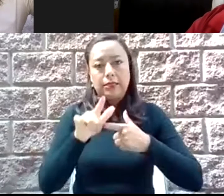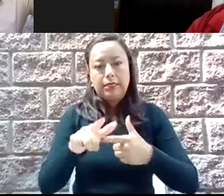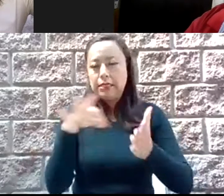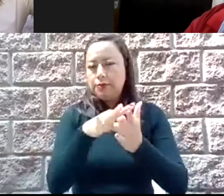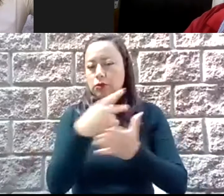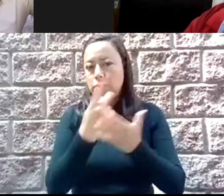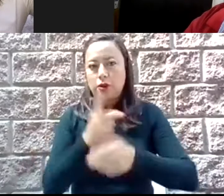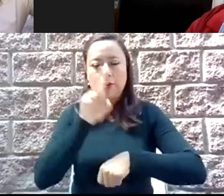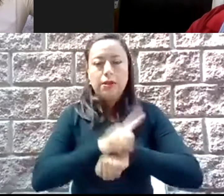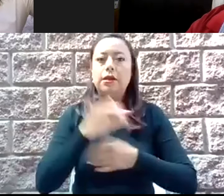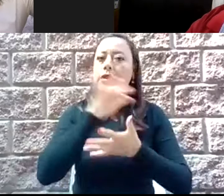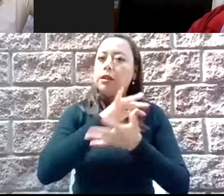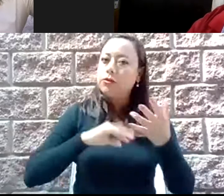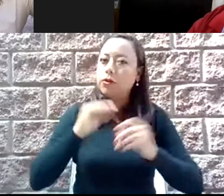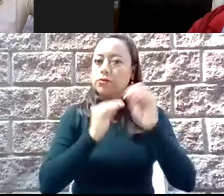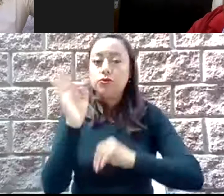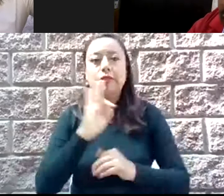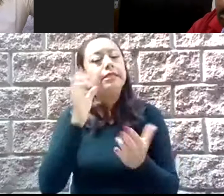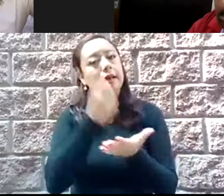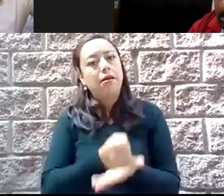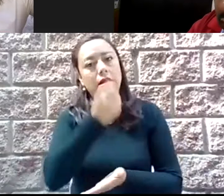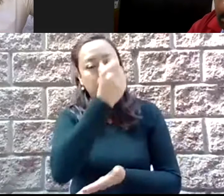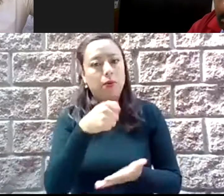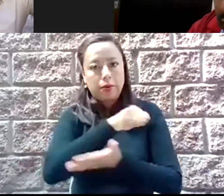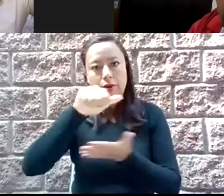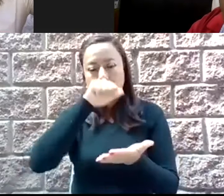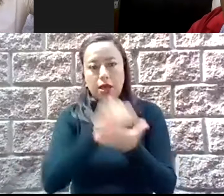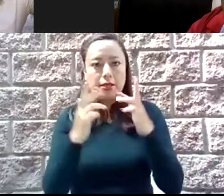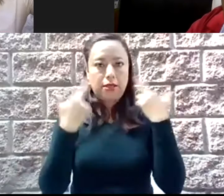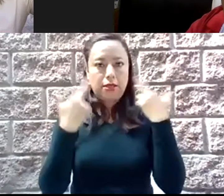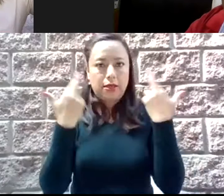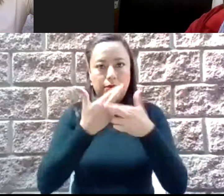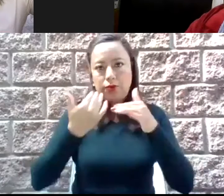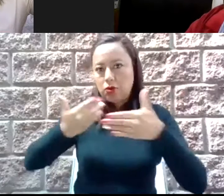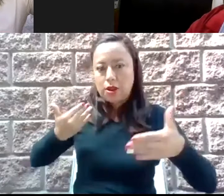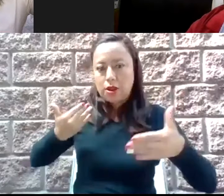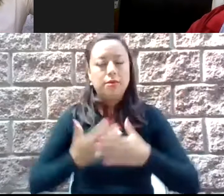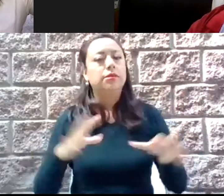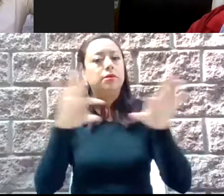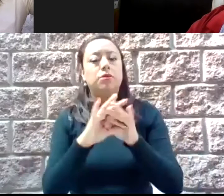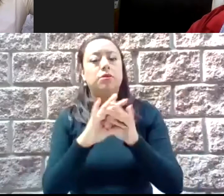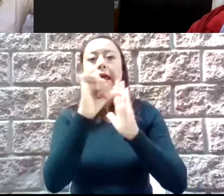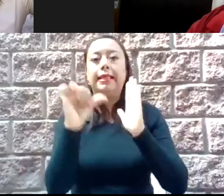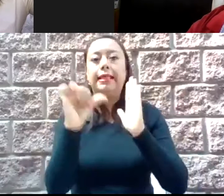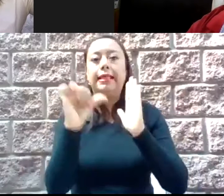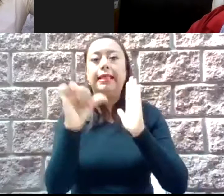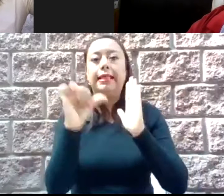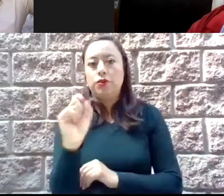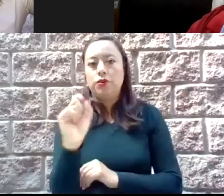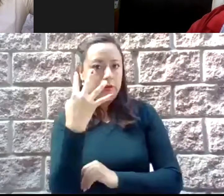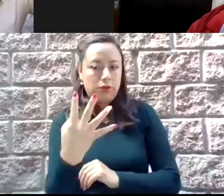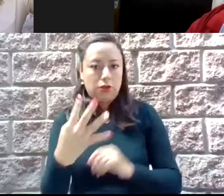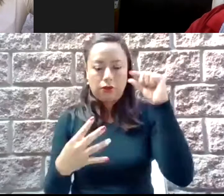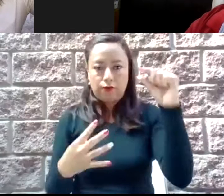es la lectura, discusión y en su caso aprobación del acta de la sesión anterior. De conformidad con el artículo doscientos veinticuatro, fracción